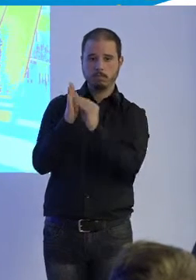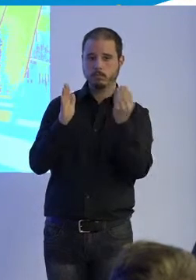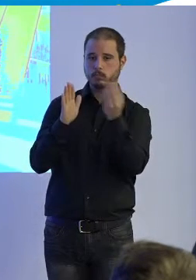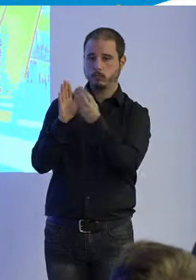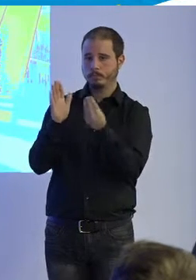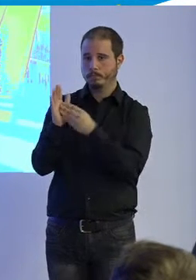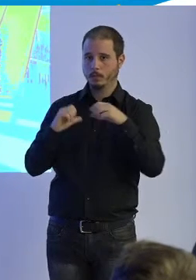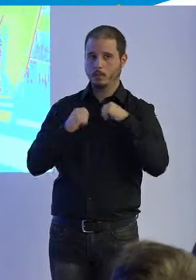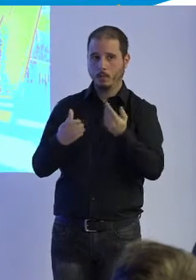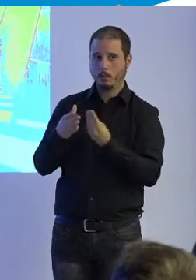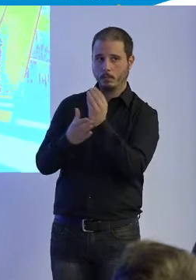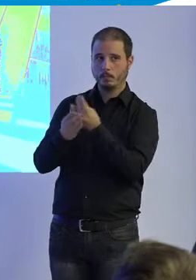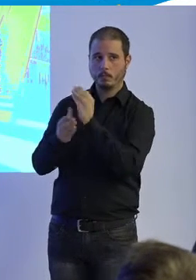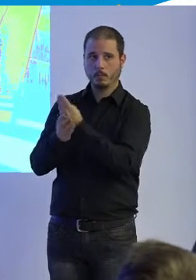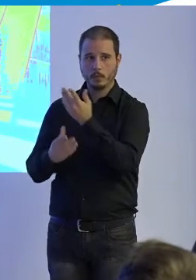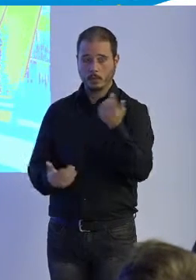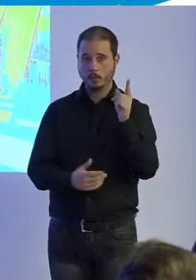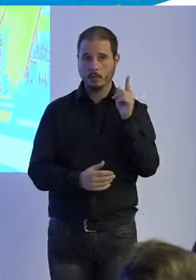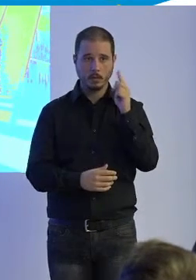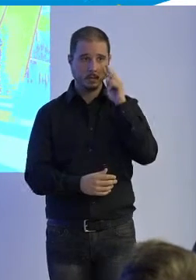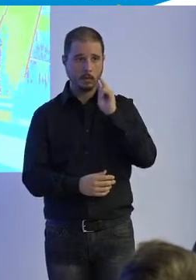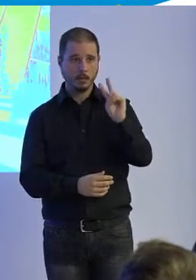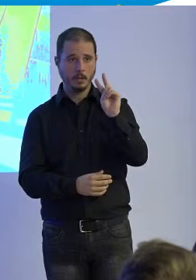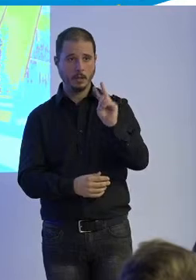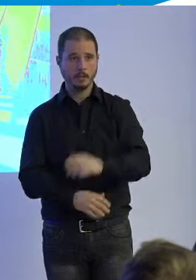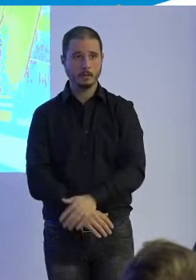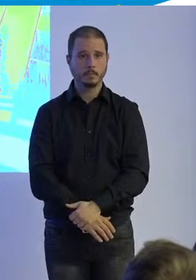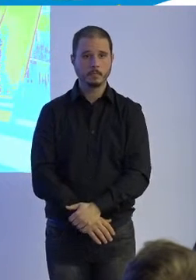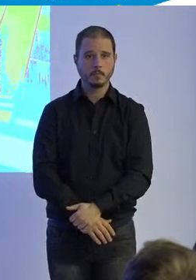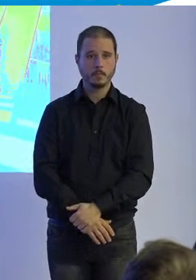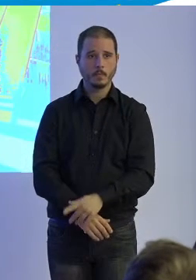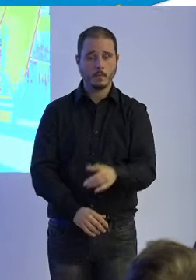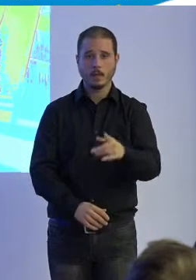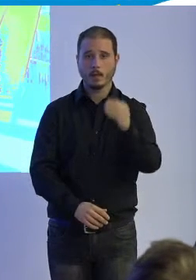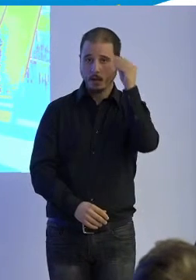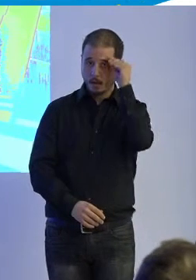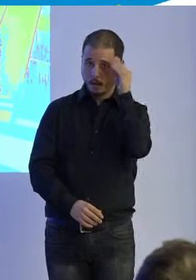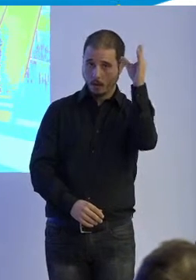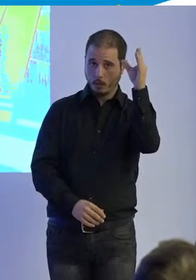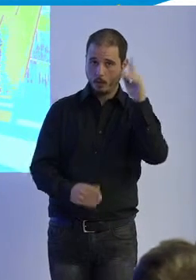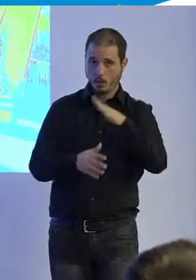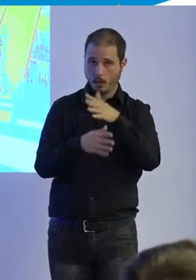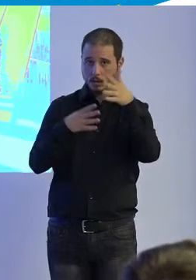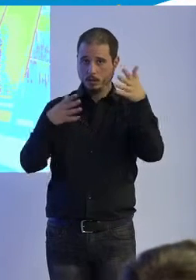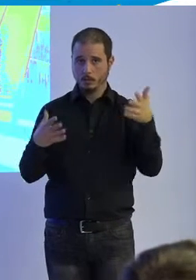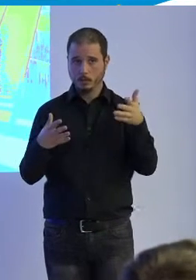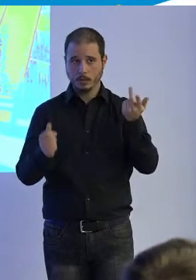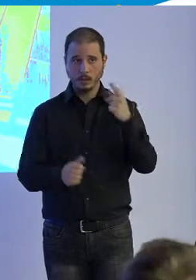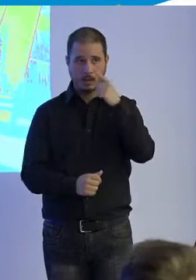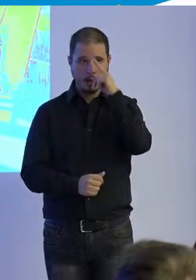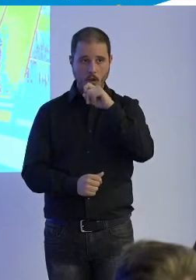producción, ¿vale? En este caso, quiero que veáis un poco dónde se mostraba la realidad virtual y aumentada en el año, este es el año